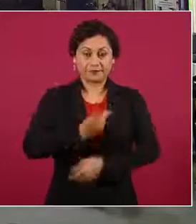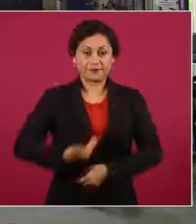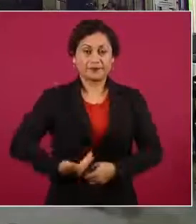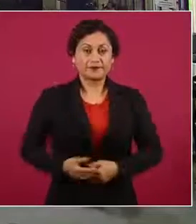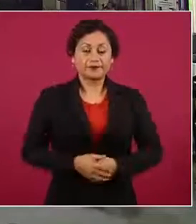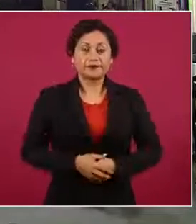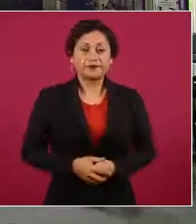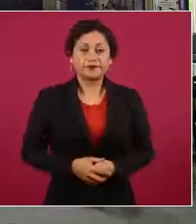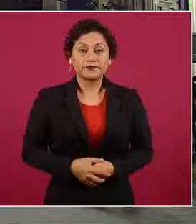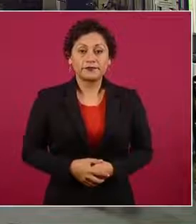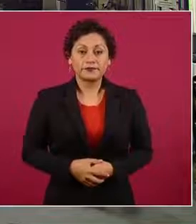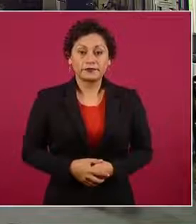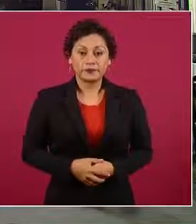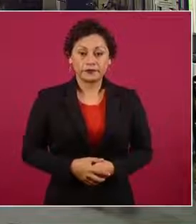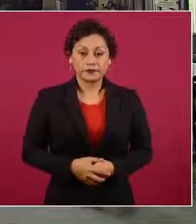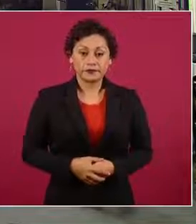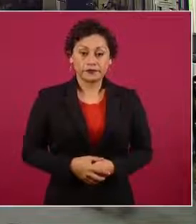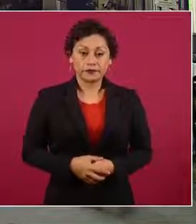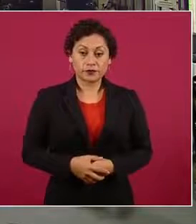Bueno, vámonos.